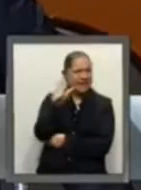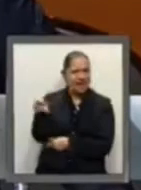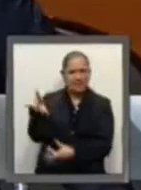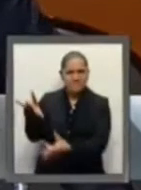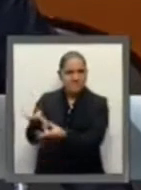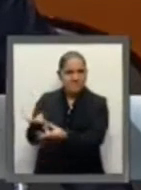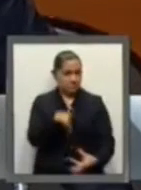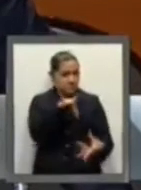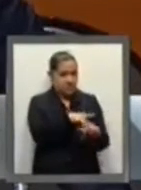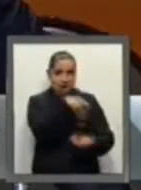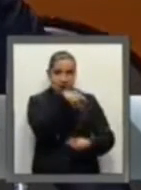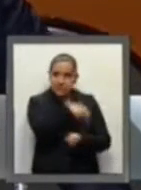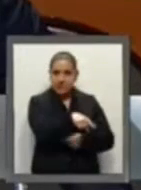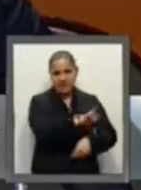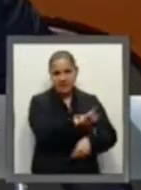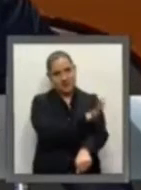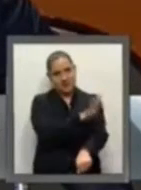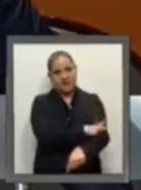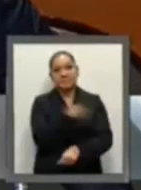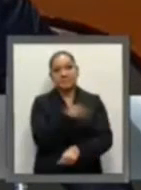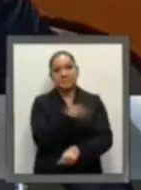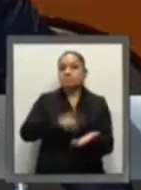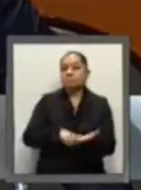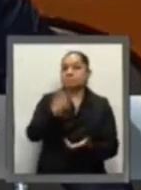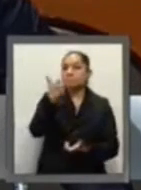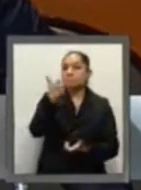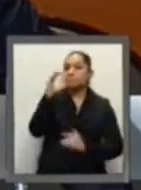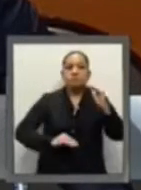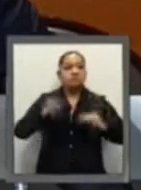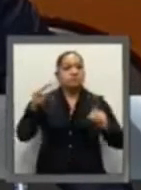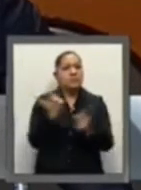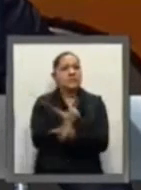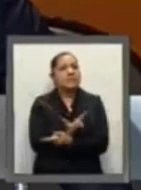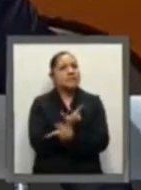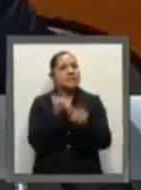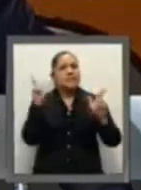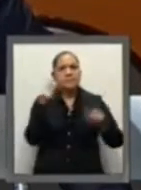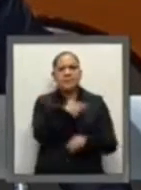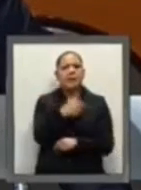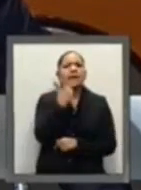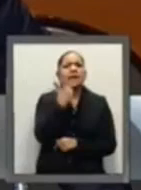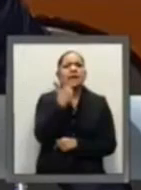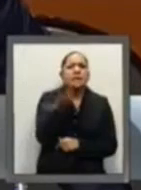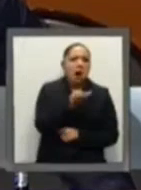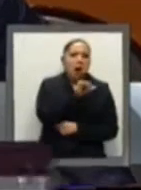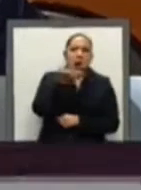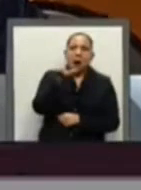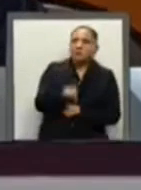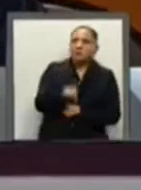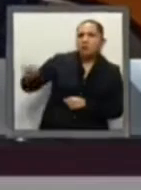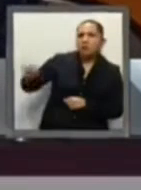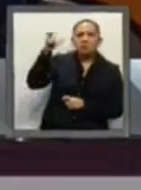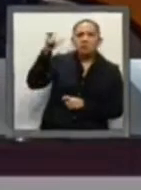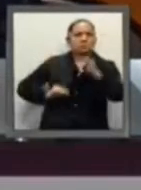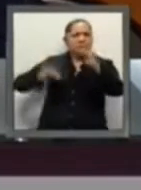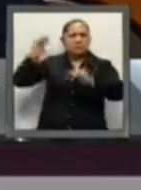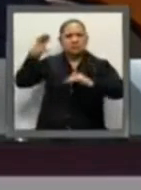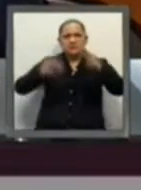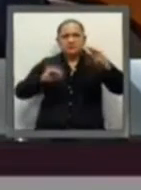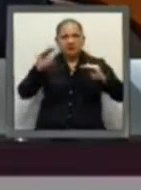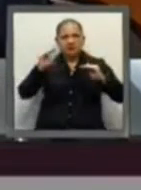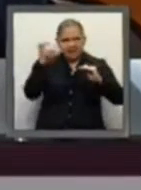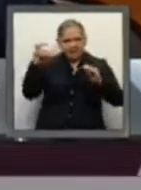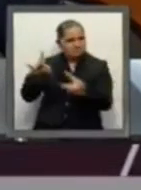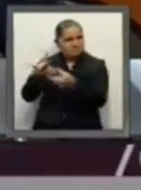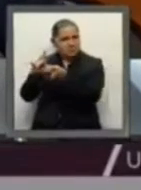liberalización no es otra cosa más que se quede quede sujeto el precio al mercado nada tuvo que ver